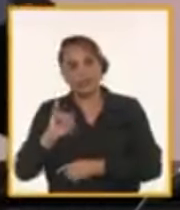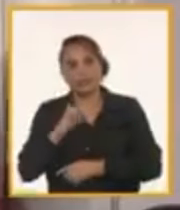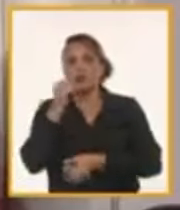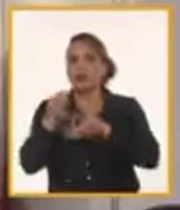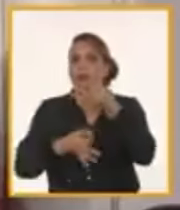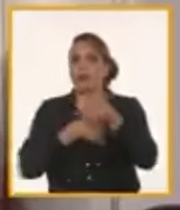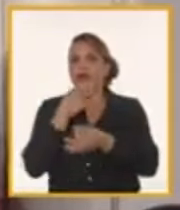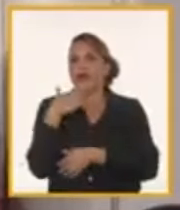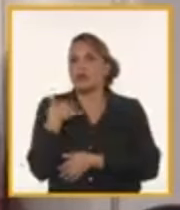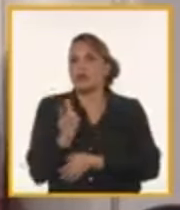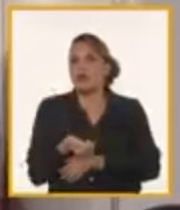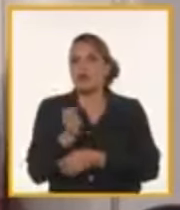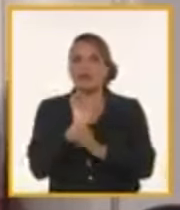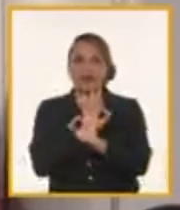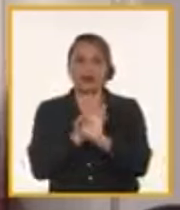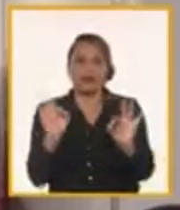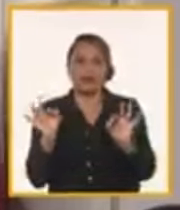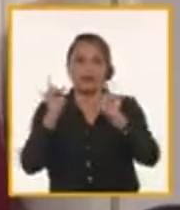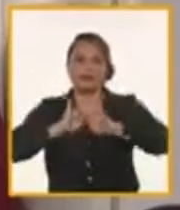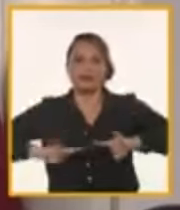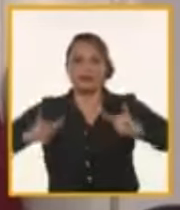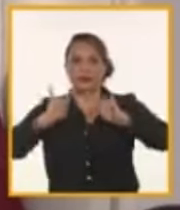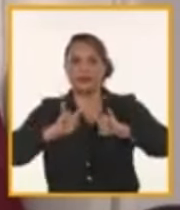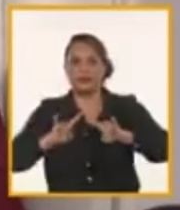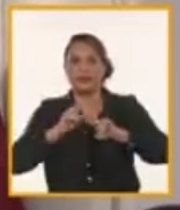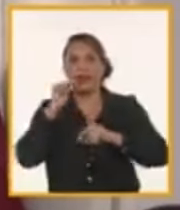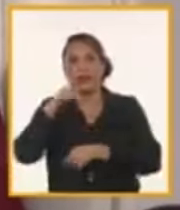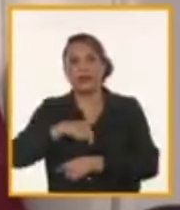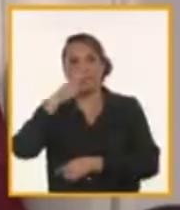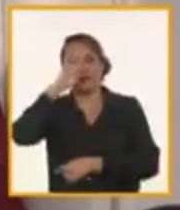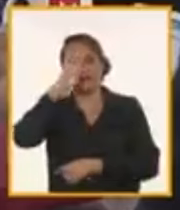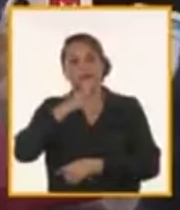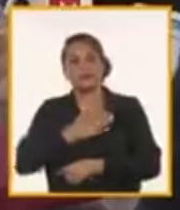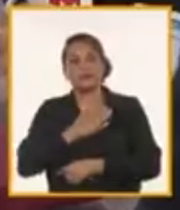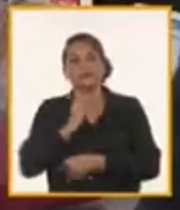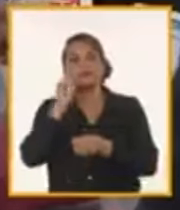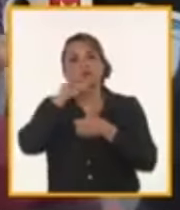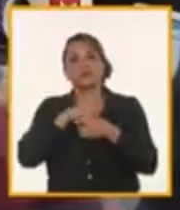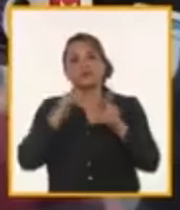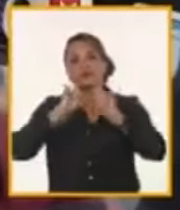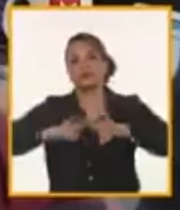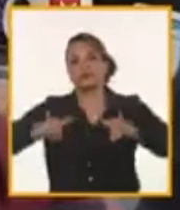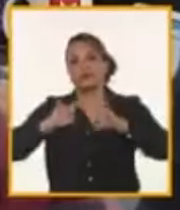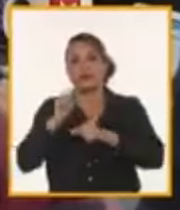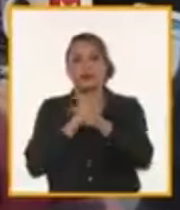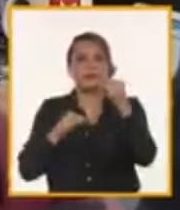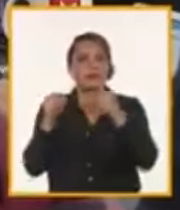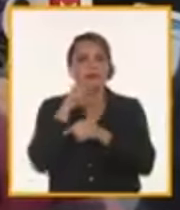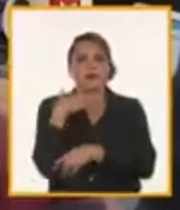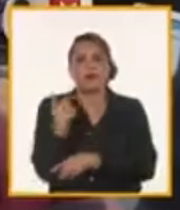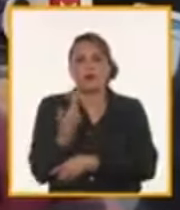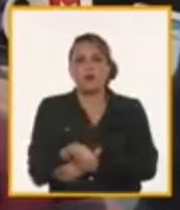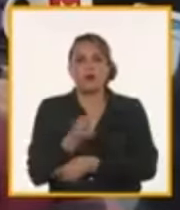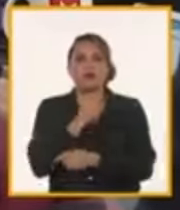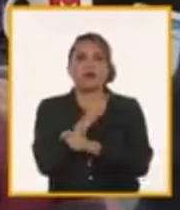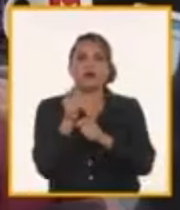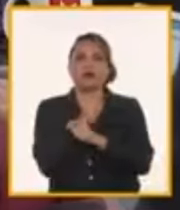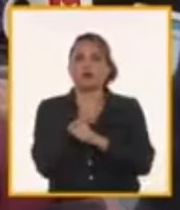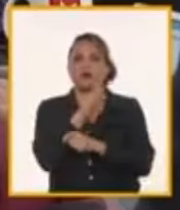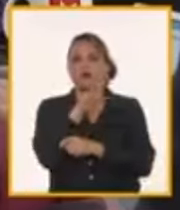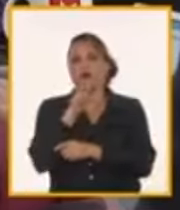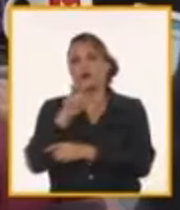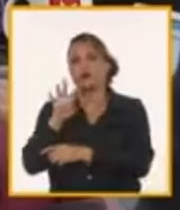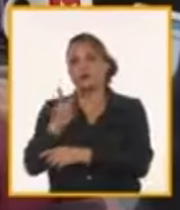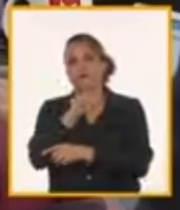calidad que sigue teniendo la formación de pregrado en nuestras universidades Cuáles son las prioridades para este curso escolar que